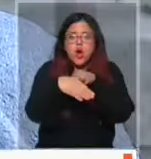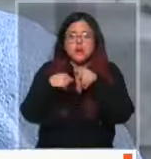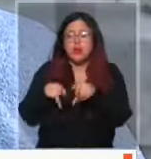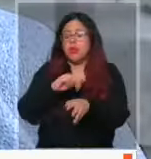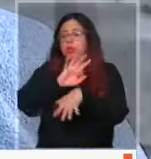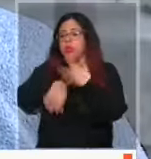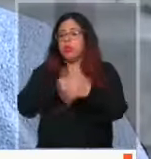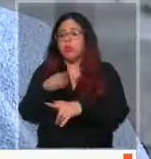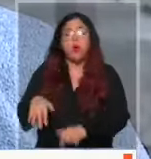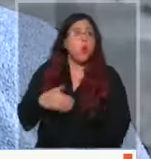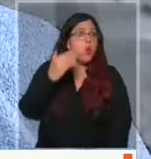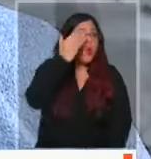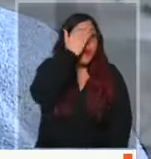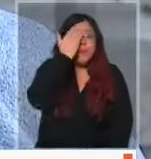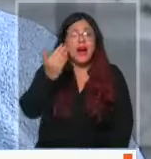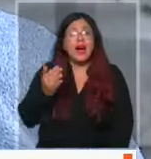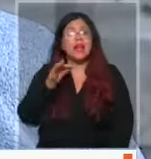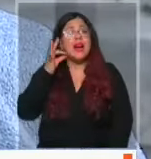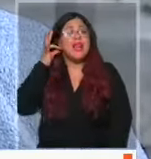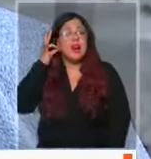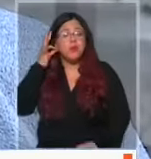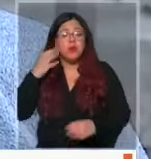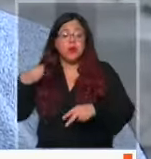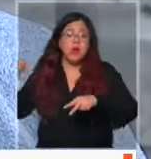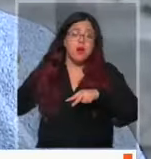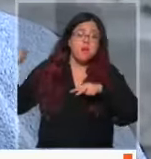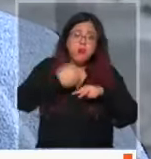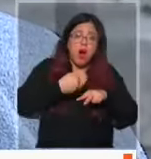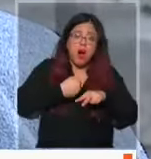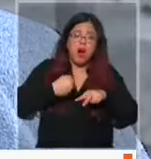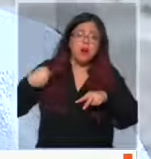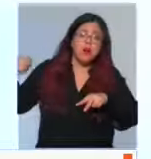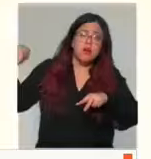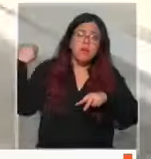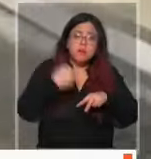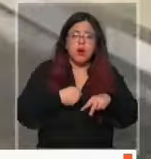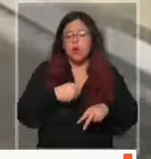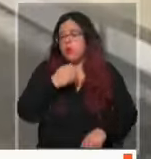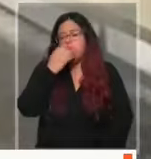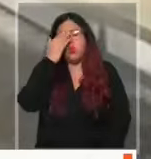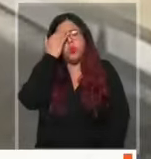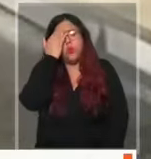Es horrible, la niña la golpearon, la dejaron en el suelo, horrible, horrible.